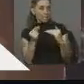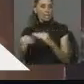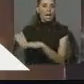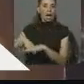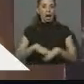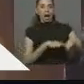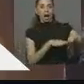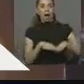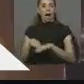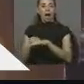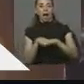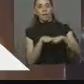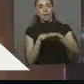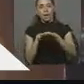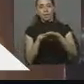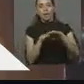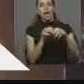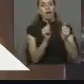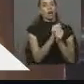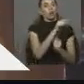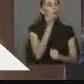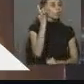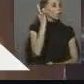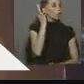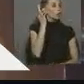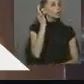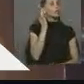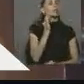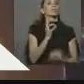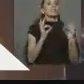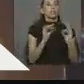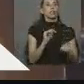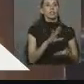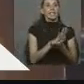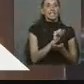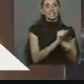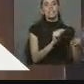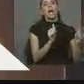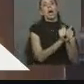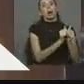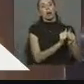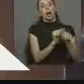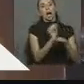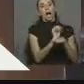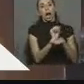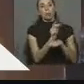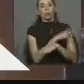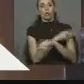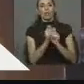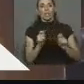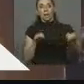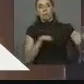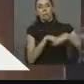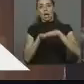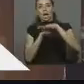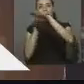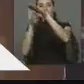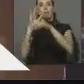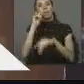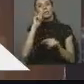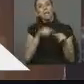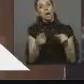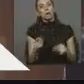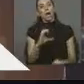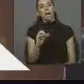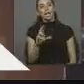caravana que entró con ella en un auto conducido por uno de sus jefes de campaña, Caroca, si no me recuerdo